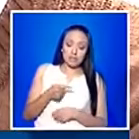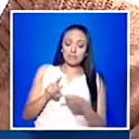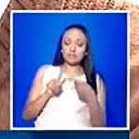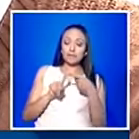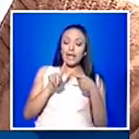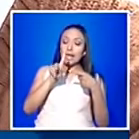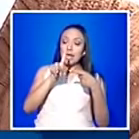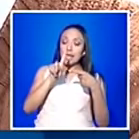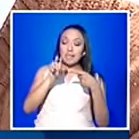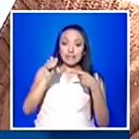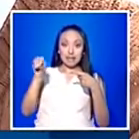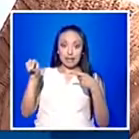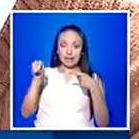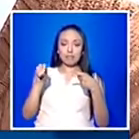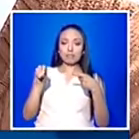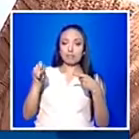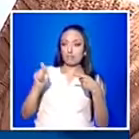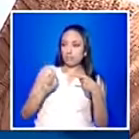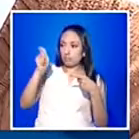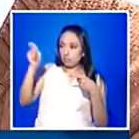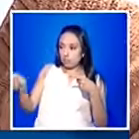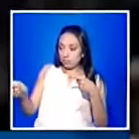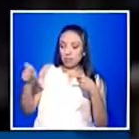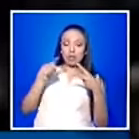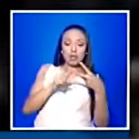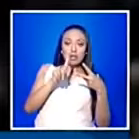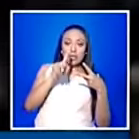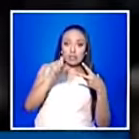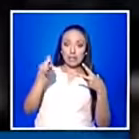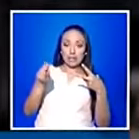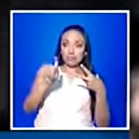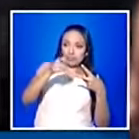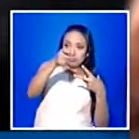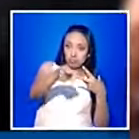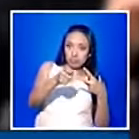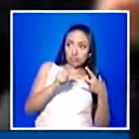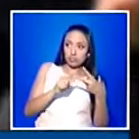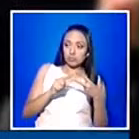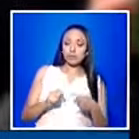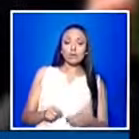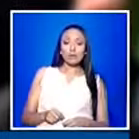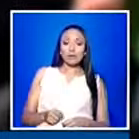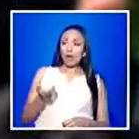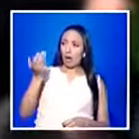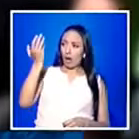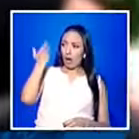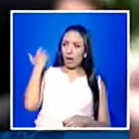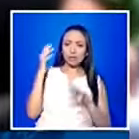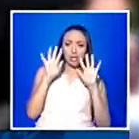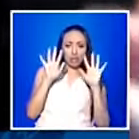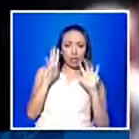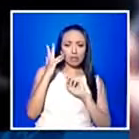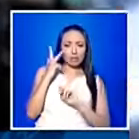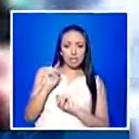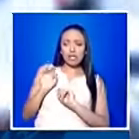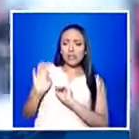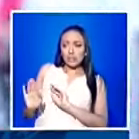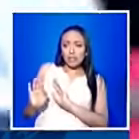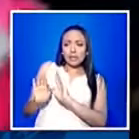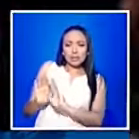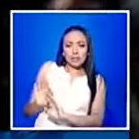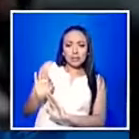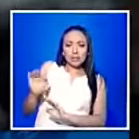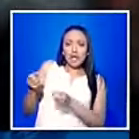para la coordinadora y 100 para él. Estas amenazas las venían teniendo hace 10 días a distintos